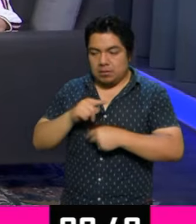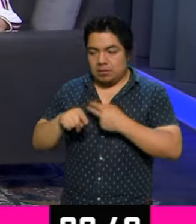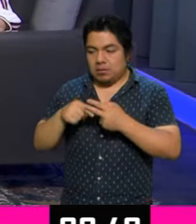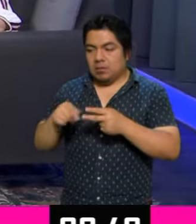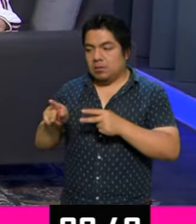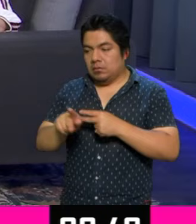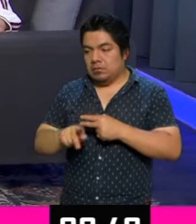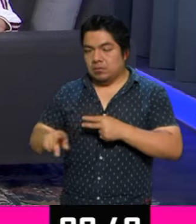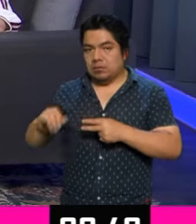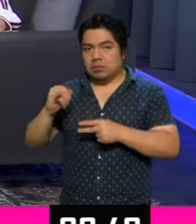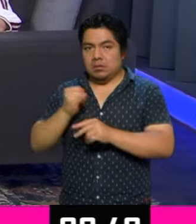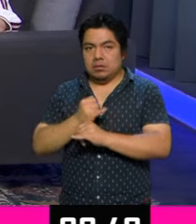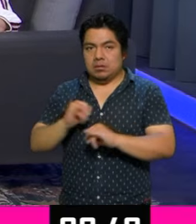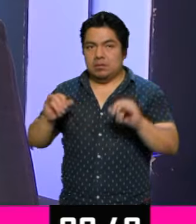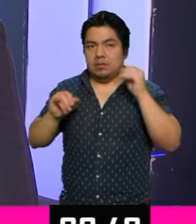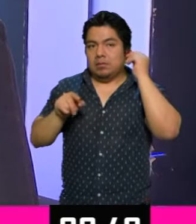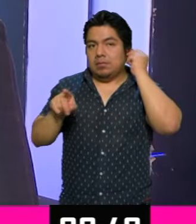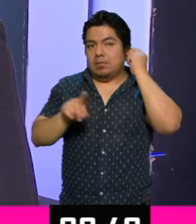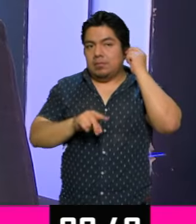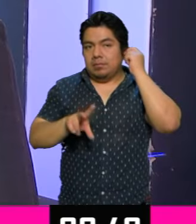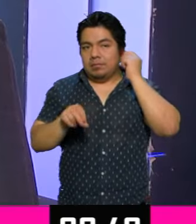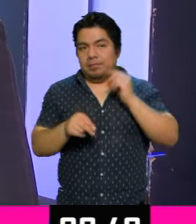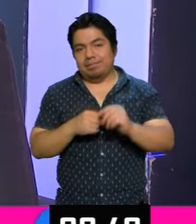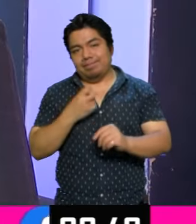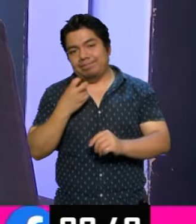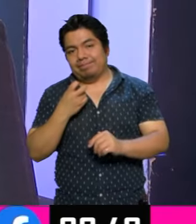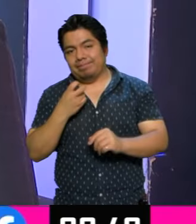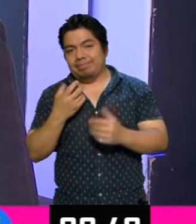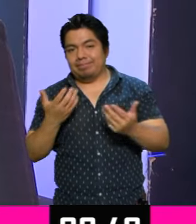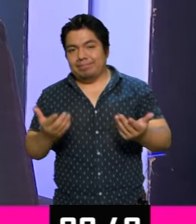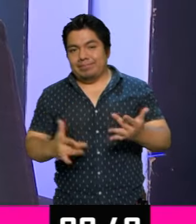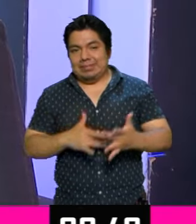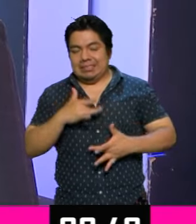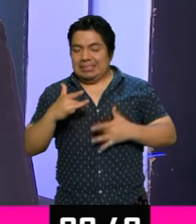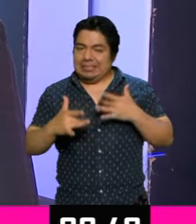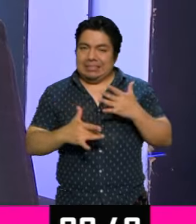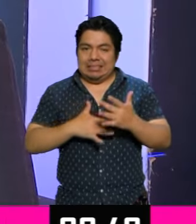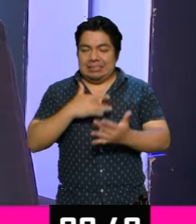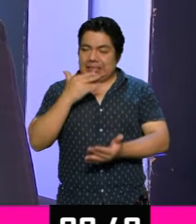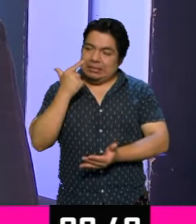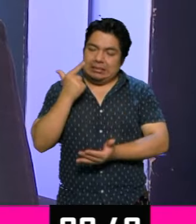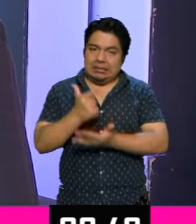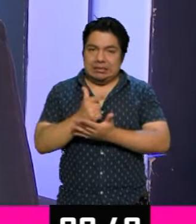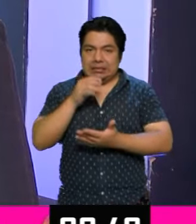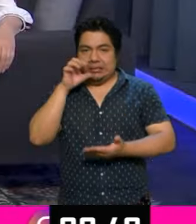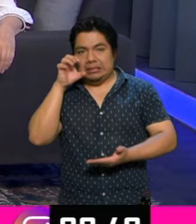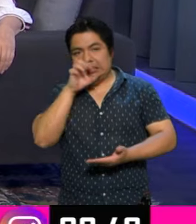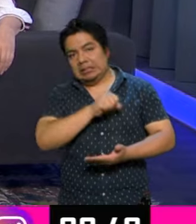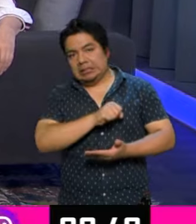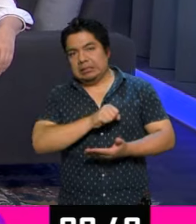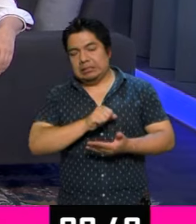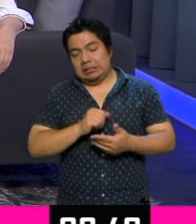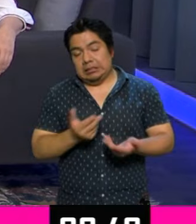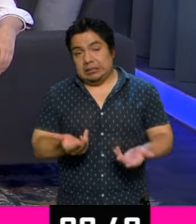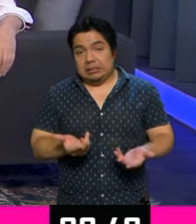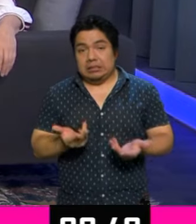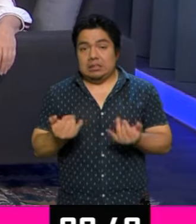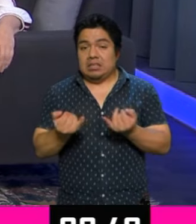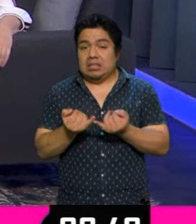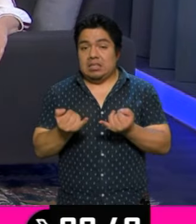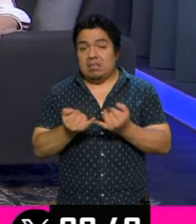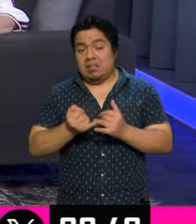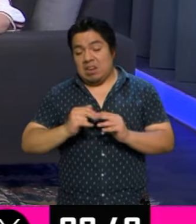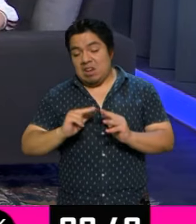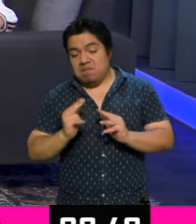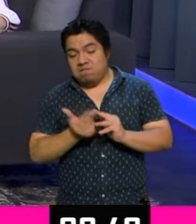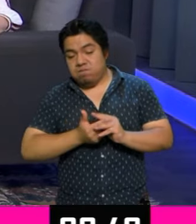pueblos independientes. Y por eso se considera un delito de lesa humanidad y un intento o una actitud genocida, porque